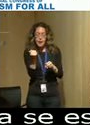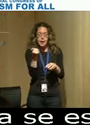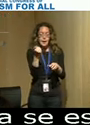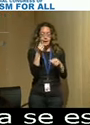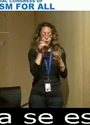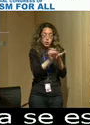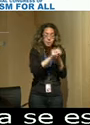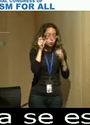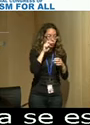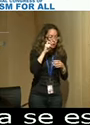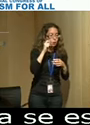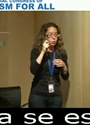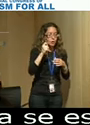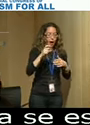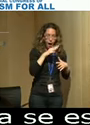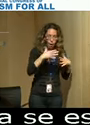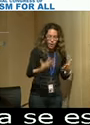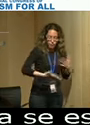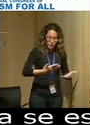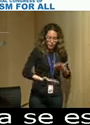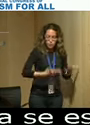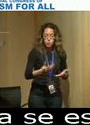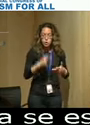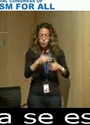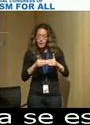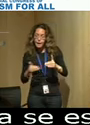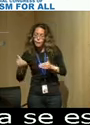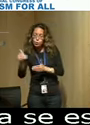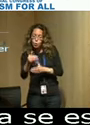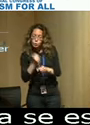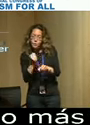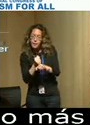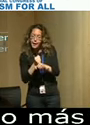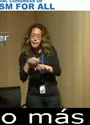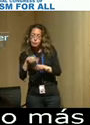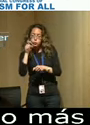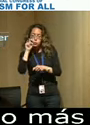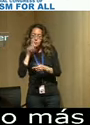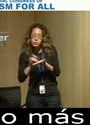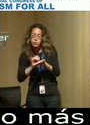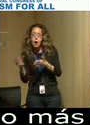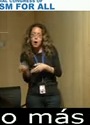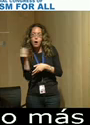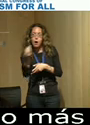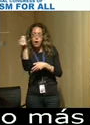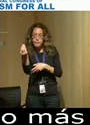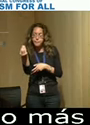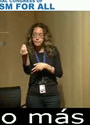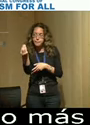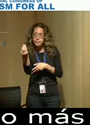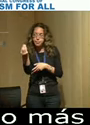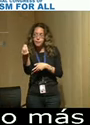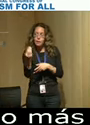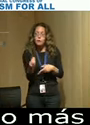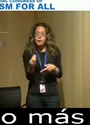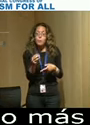diversificarlos es importante de cara al anticiparse al futuro y convertirlo, o sea, porque será